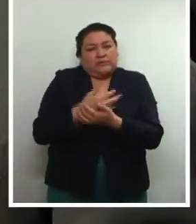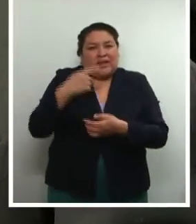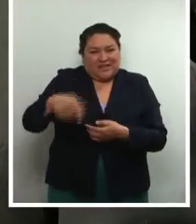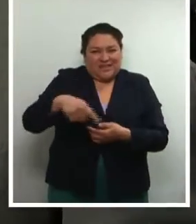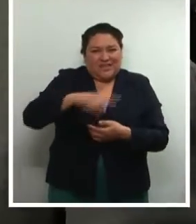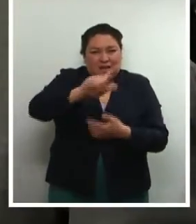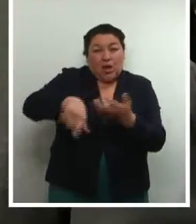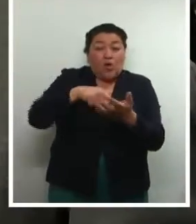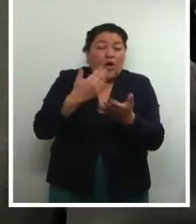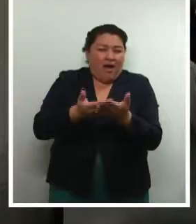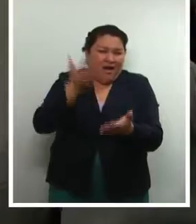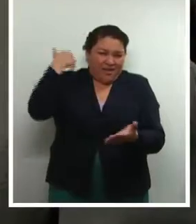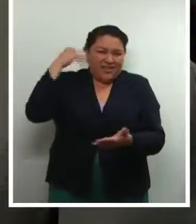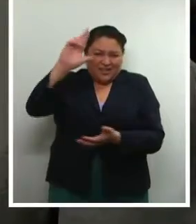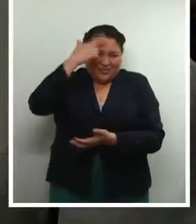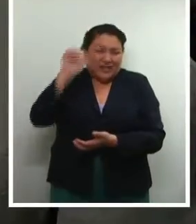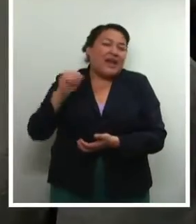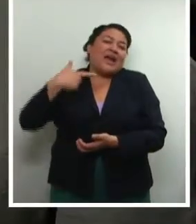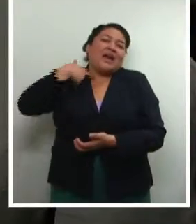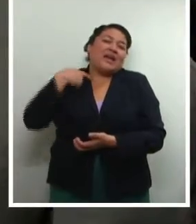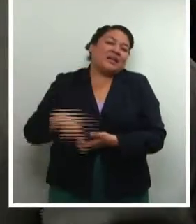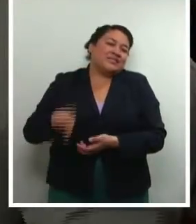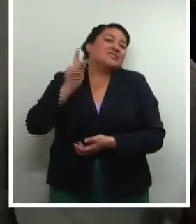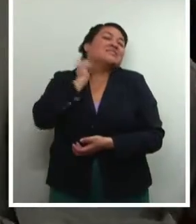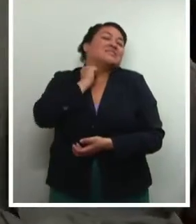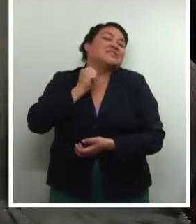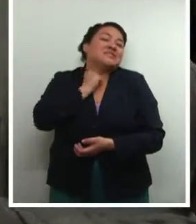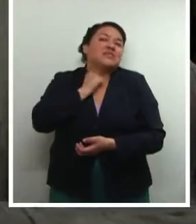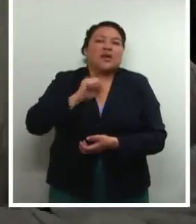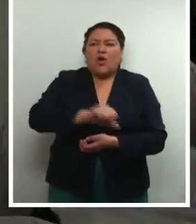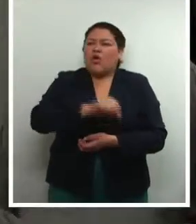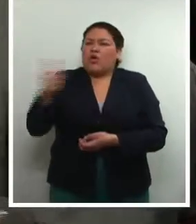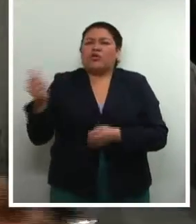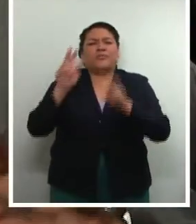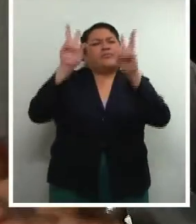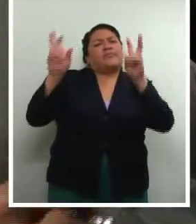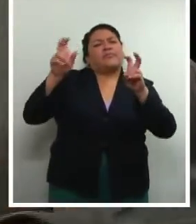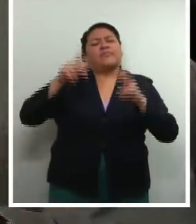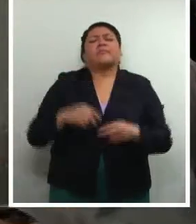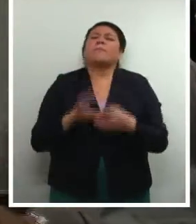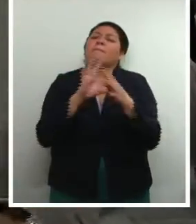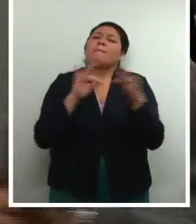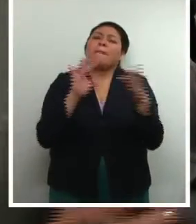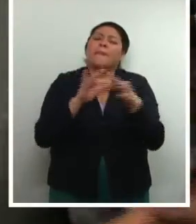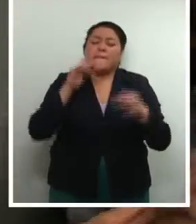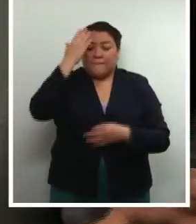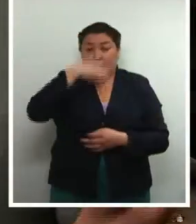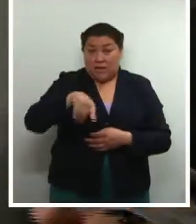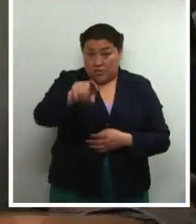sede antigua del Senado de la República. Otro aspecto, y esto con la intención de que